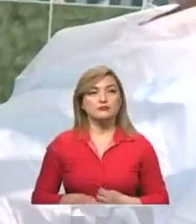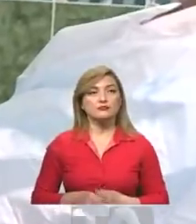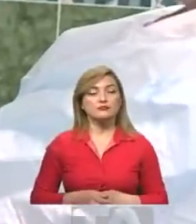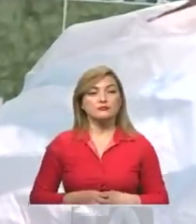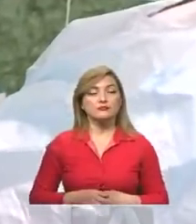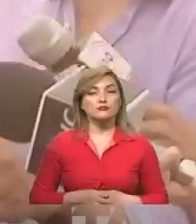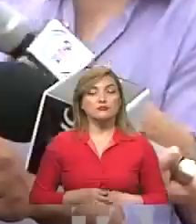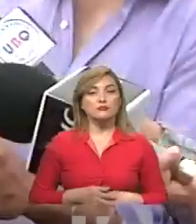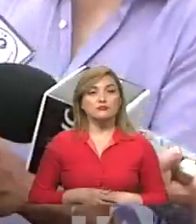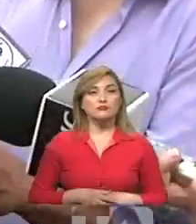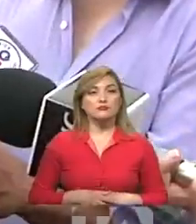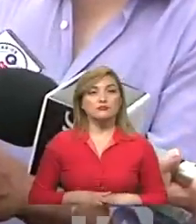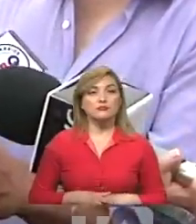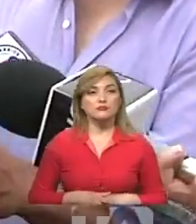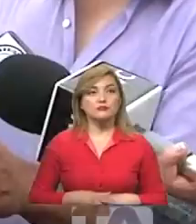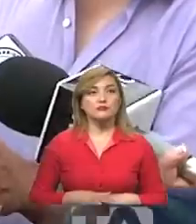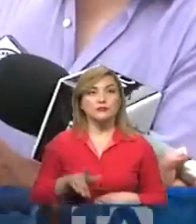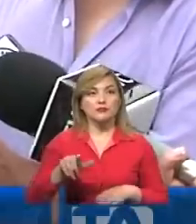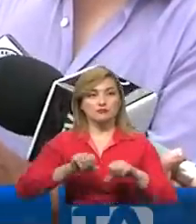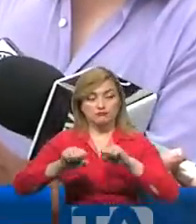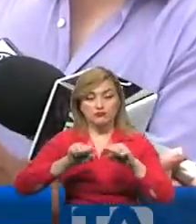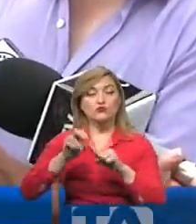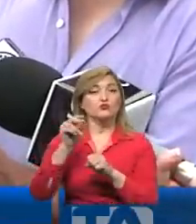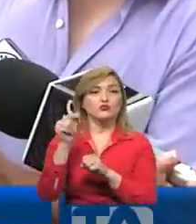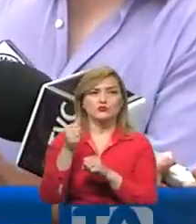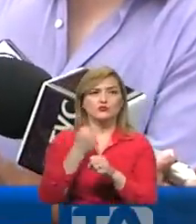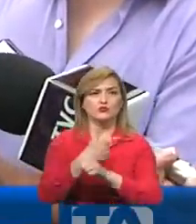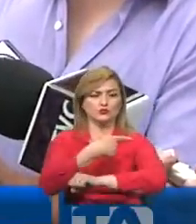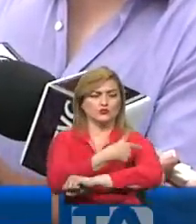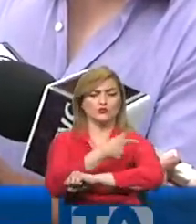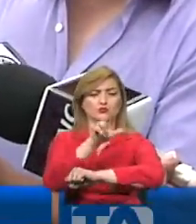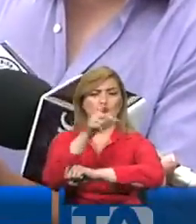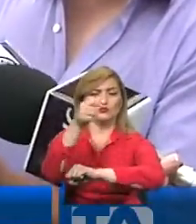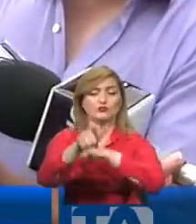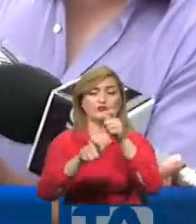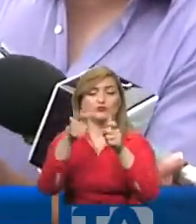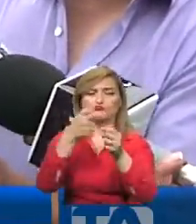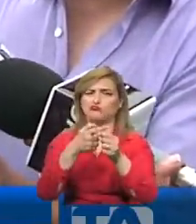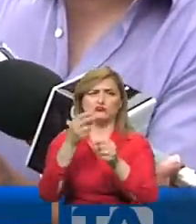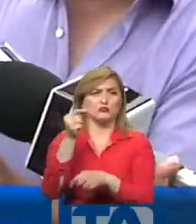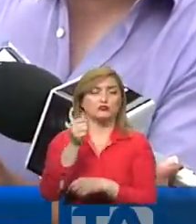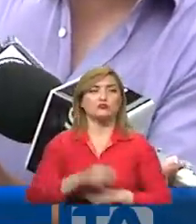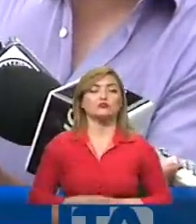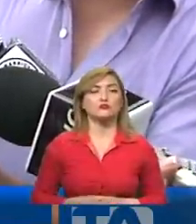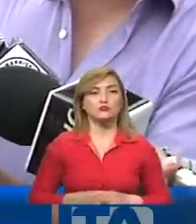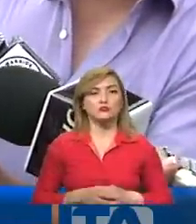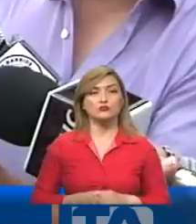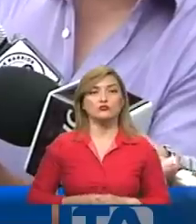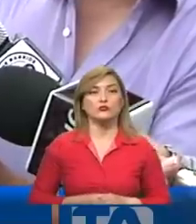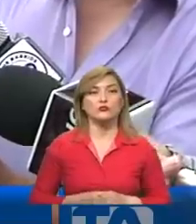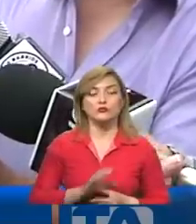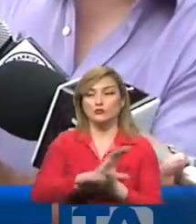Y tenemos que hacer una gestión rápida y eficiente para poder vacunar a los 3 millones de habitantes. Bueno, nosotros tenemos